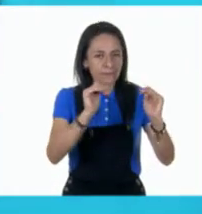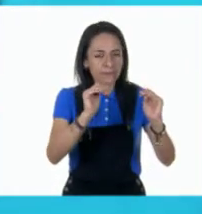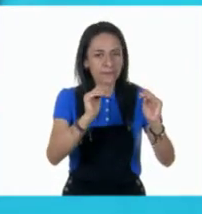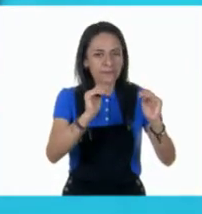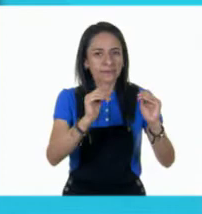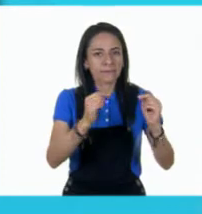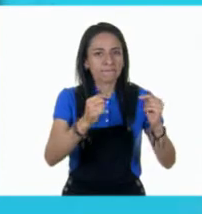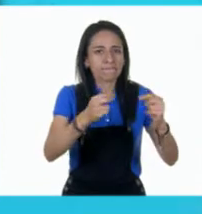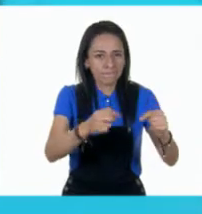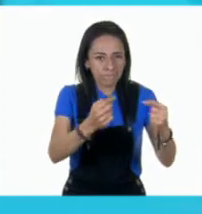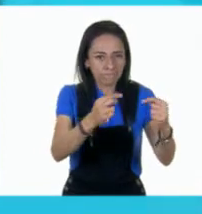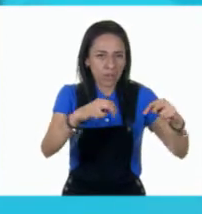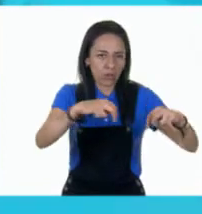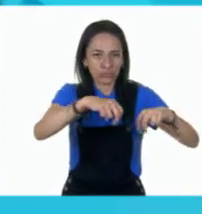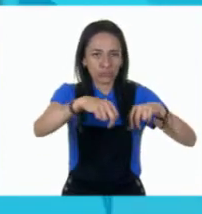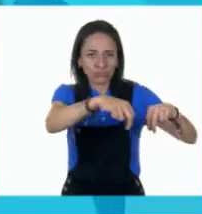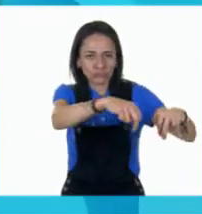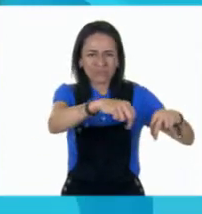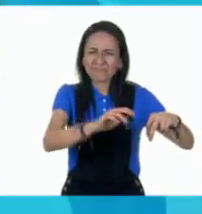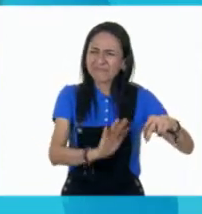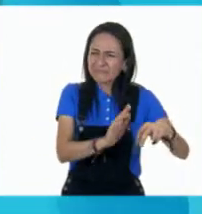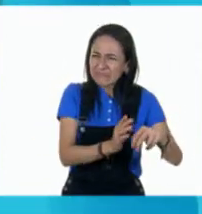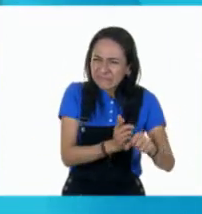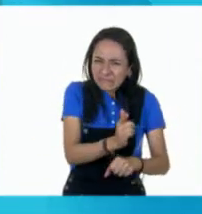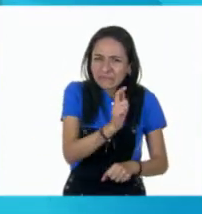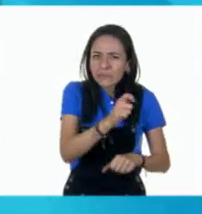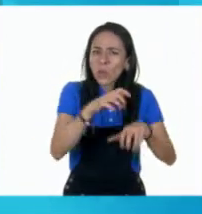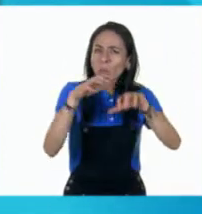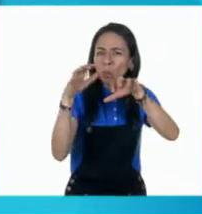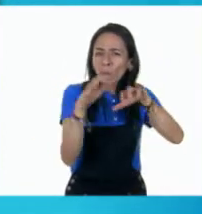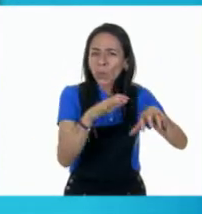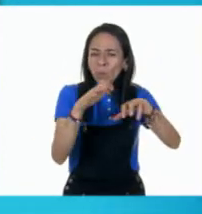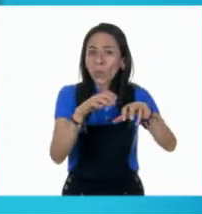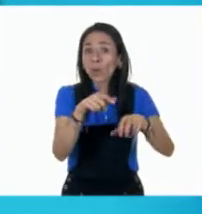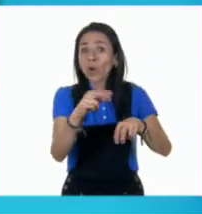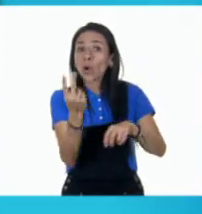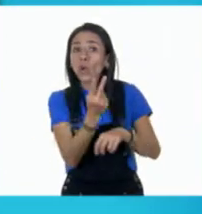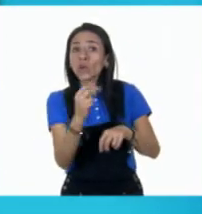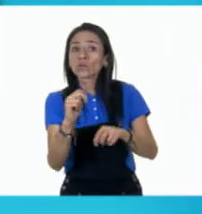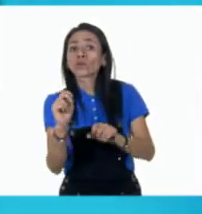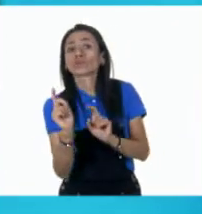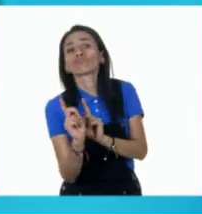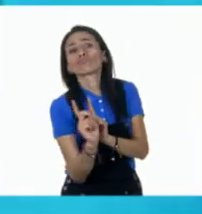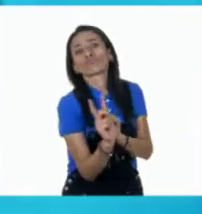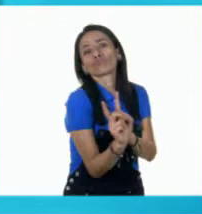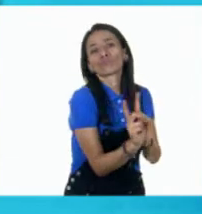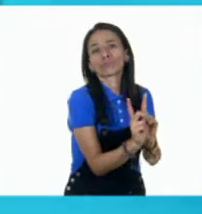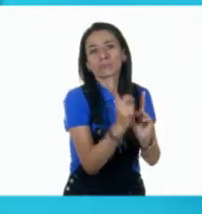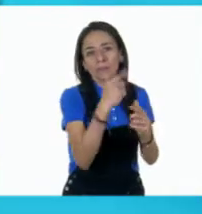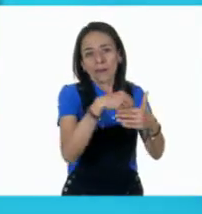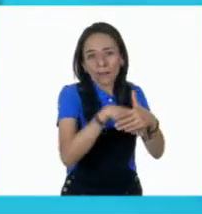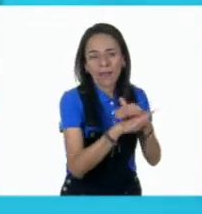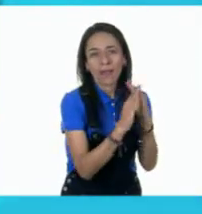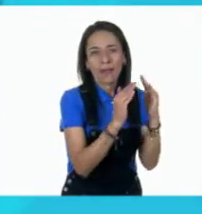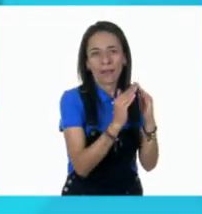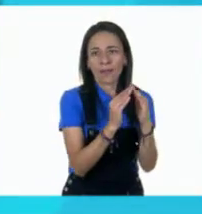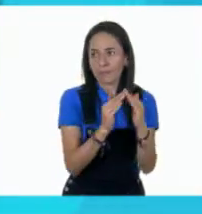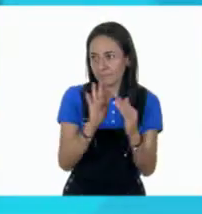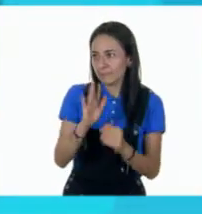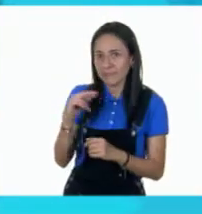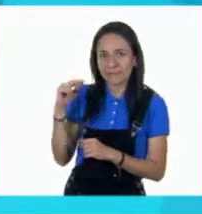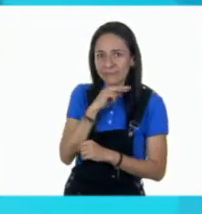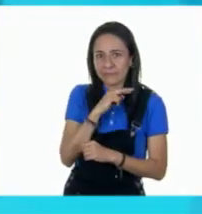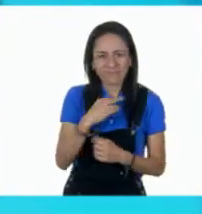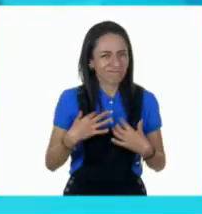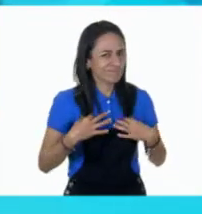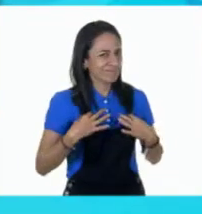está lloviendo un poco, entonces van hacia la casita. Se están apurando. Ya la ropa no es la misma, ¿verdad?